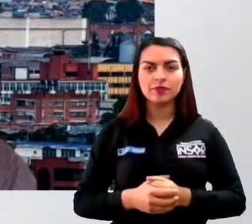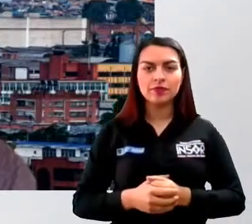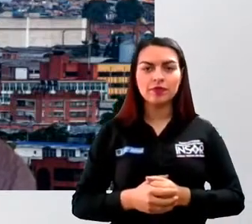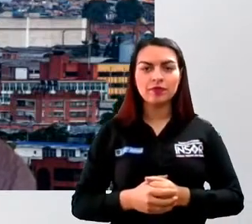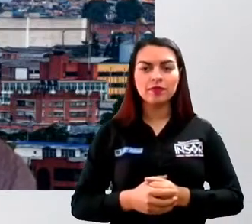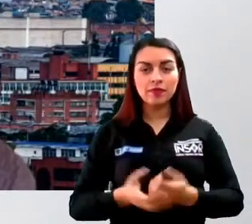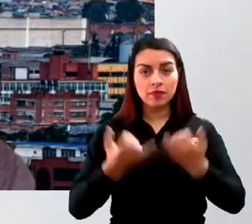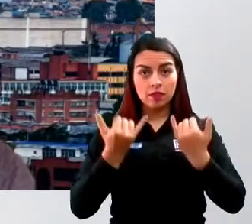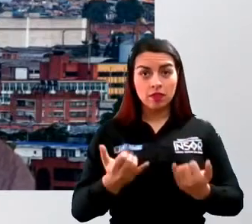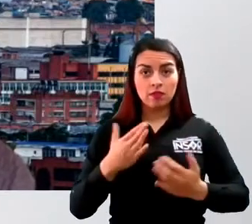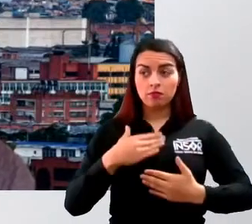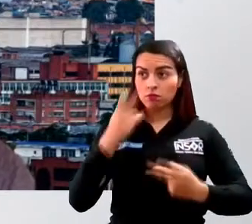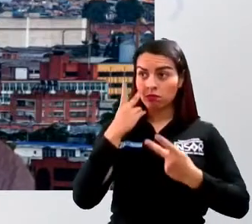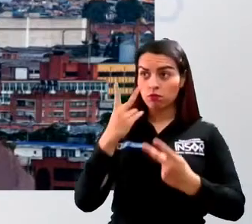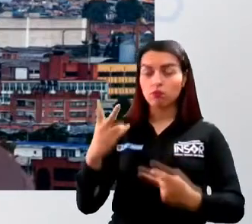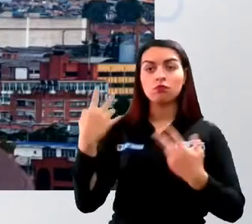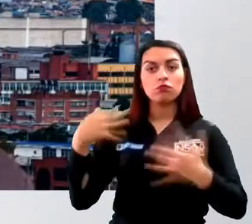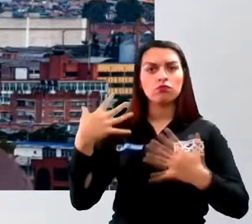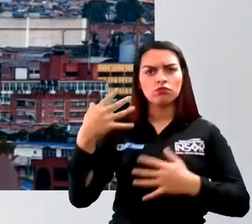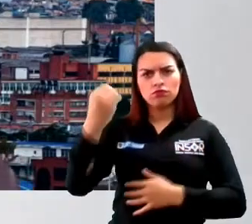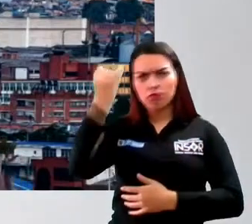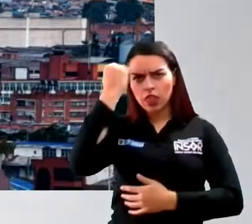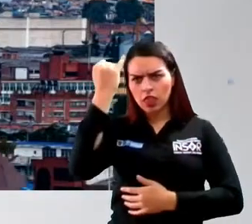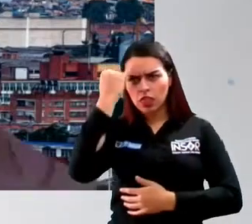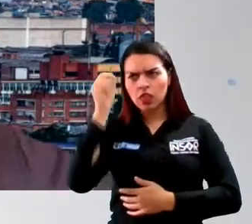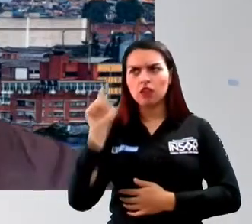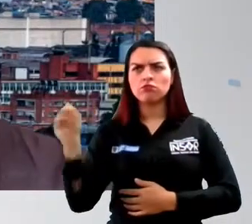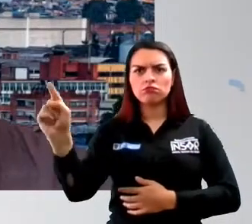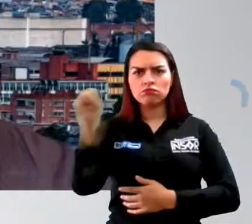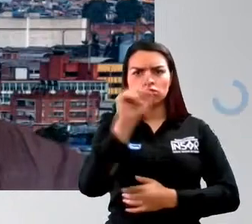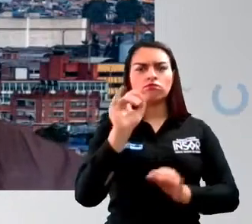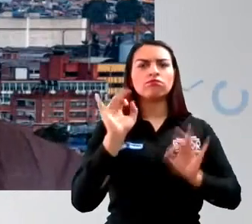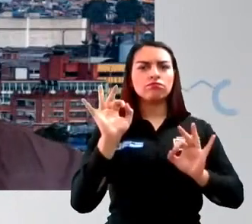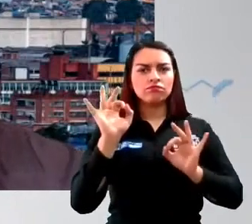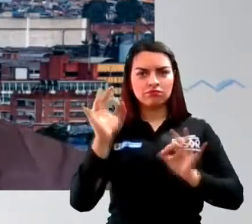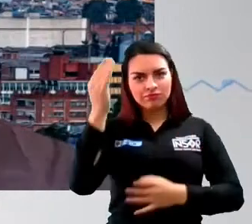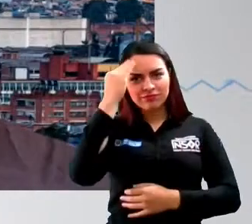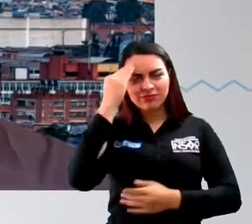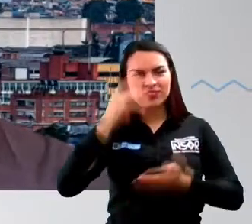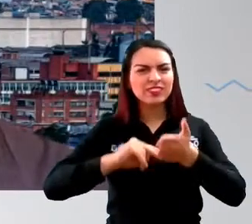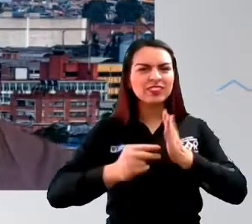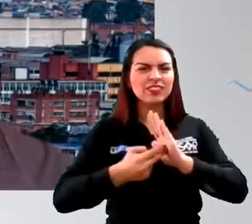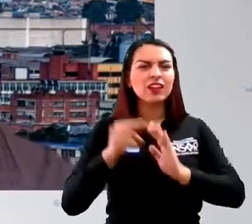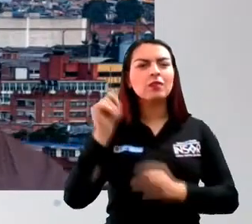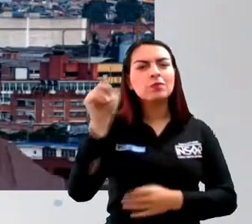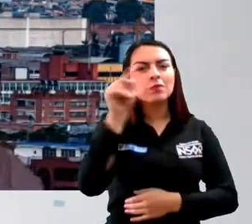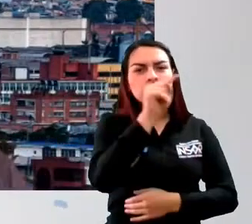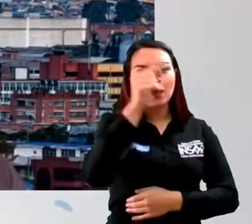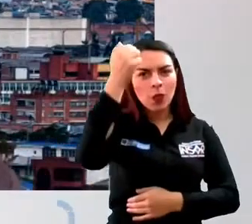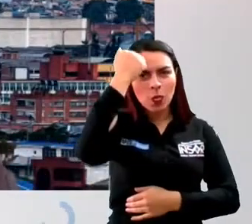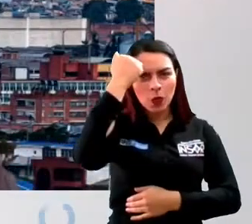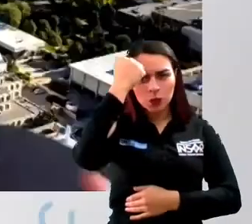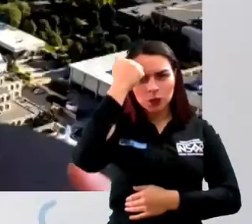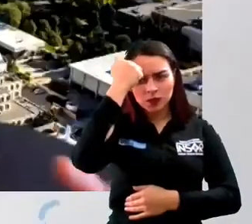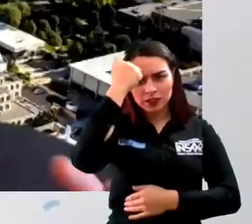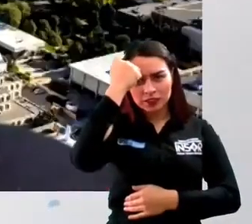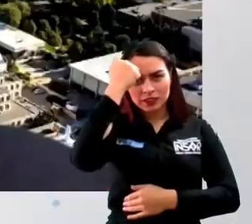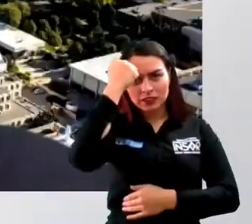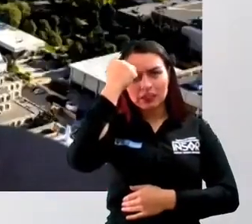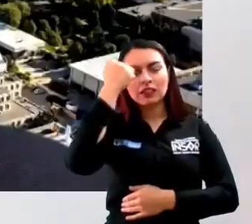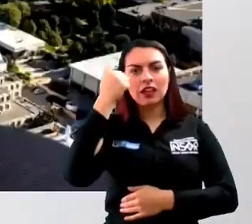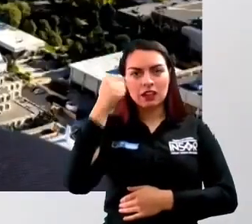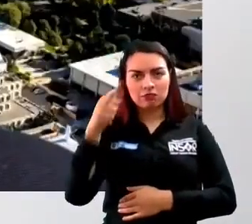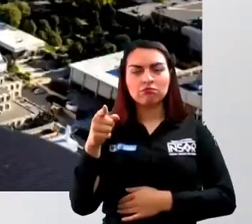Veo muy buenas ideas aquí, maneras que los docentes están creando, generando